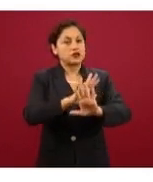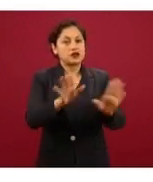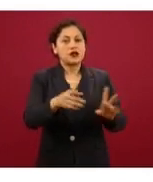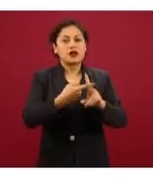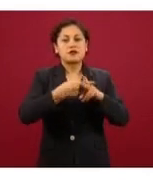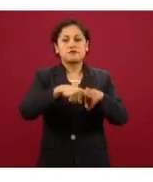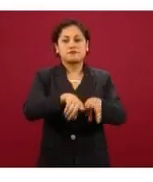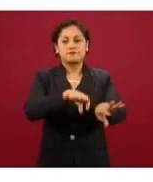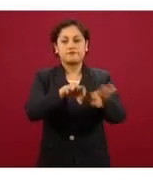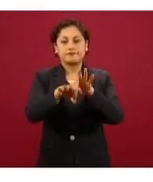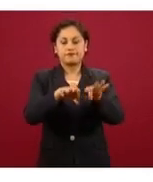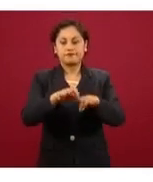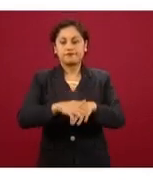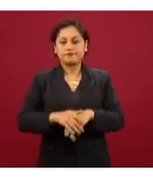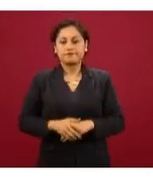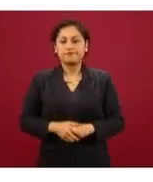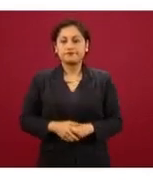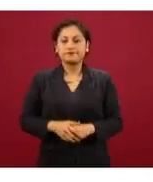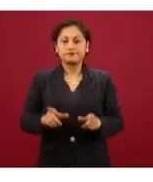Gracias, presidente.